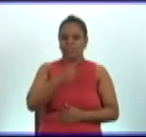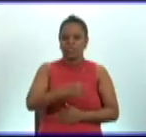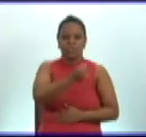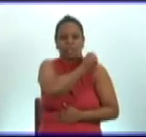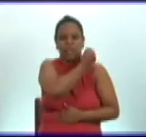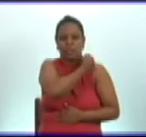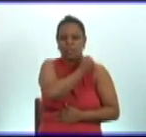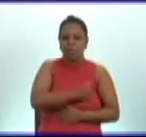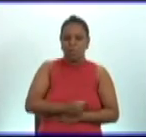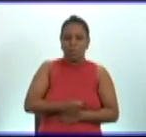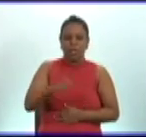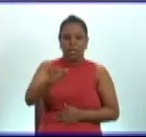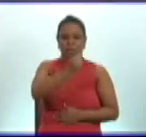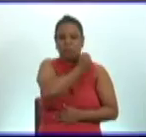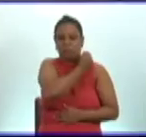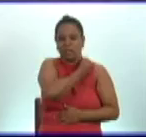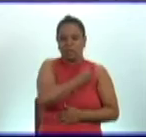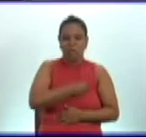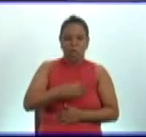¡Eres un traidor!